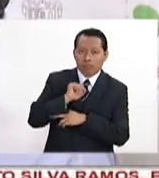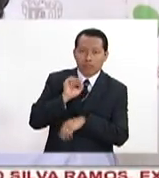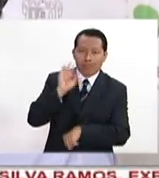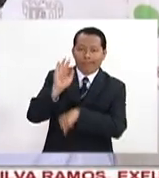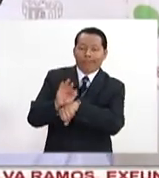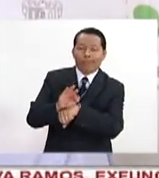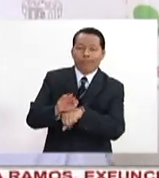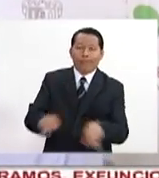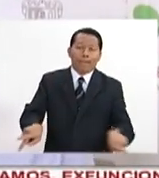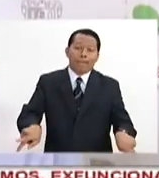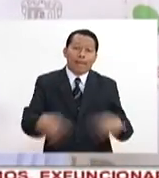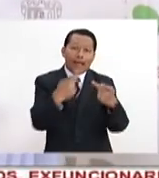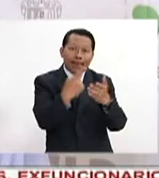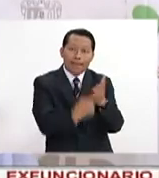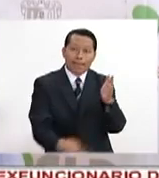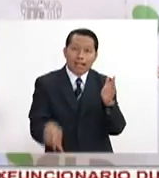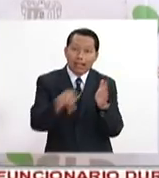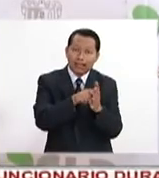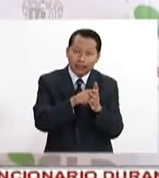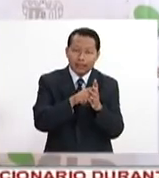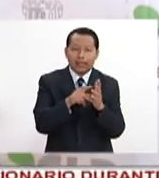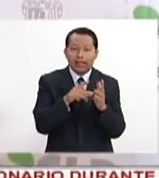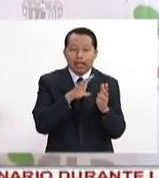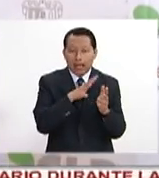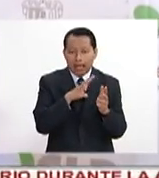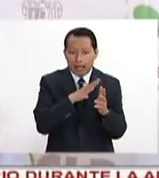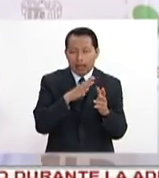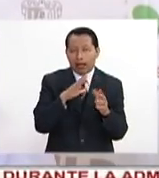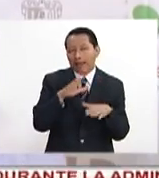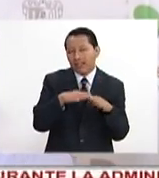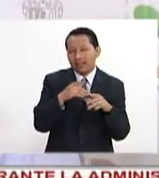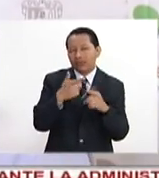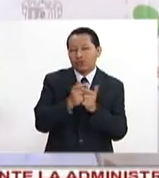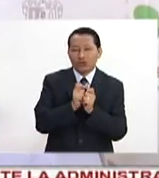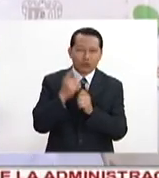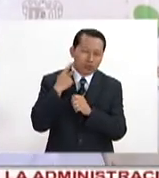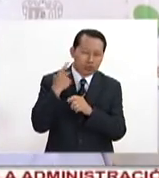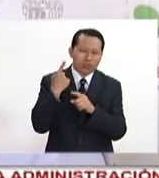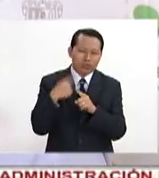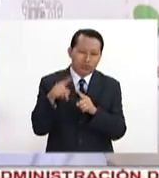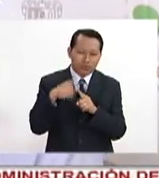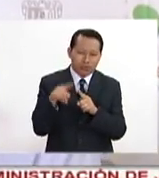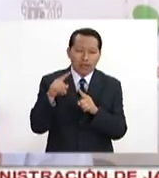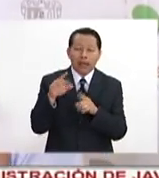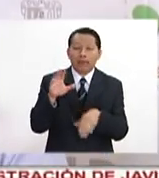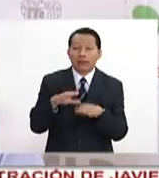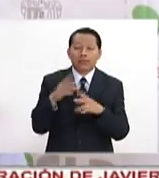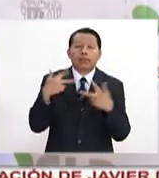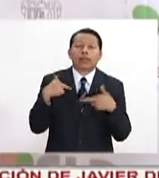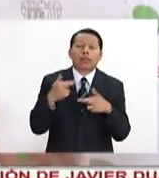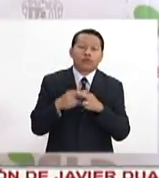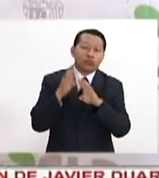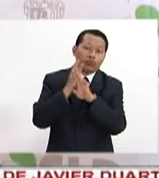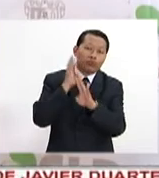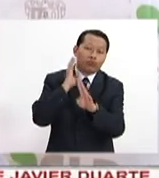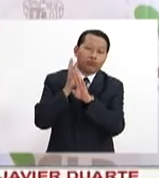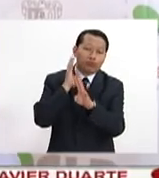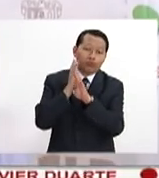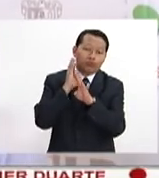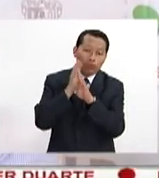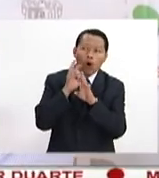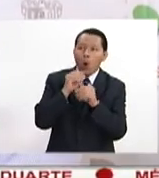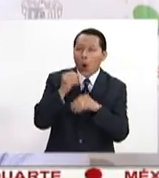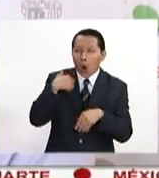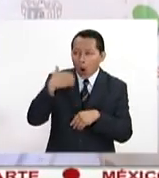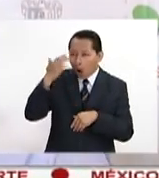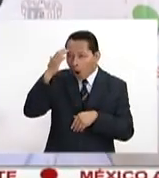plazas, en otras ocasiones había un gran desdén de parte de la burocracia, los maestros tenían que hacer colas, filas, buscar si conocían a alguien,